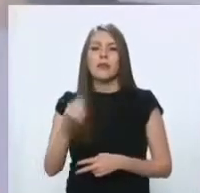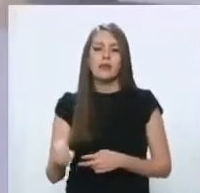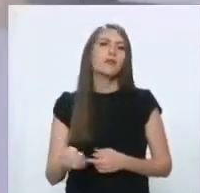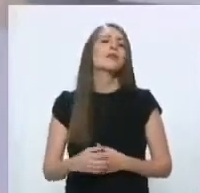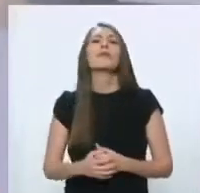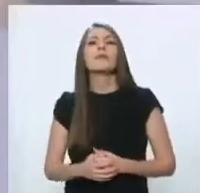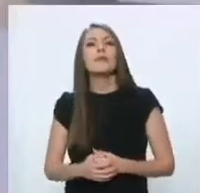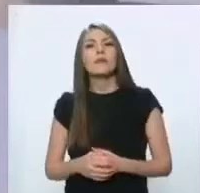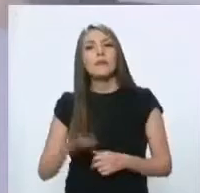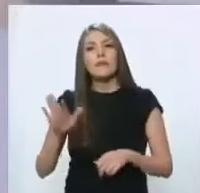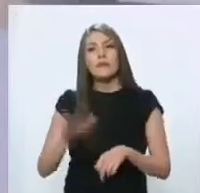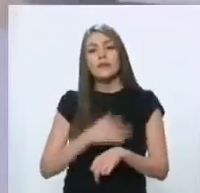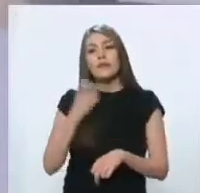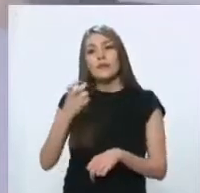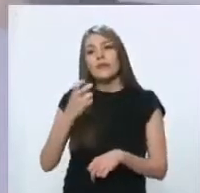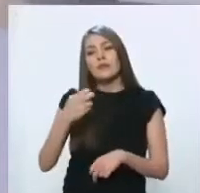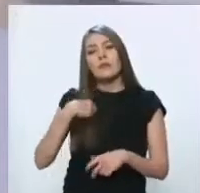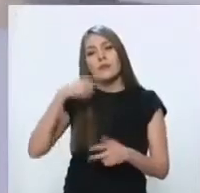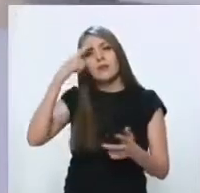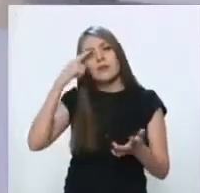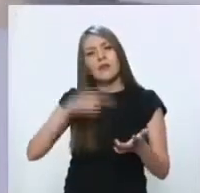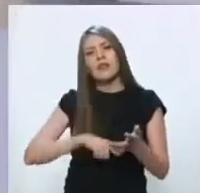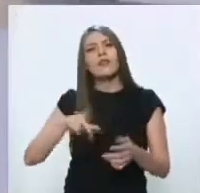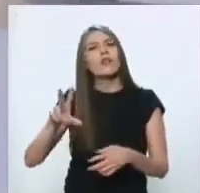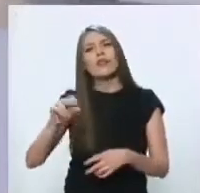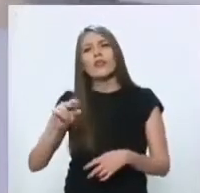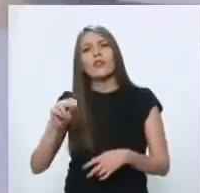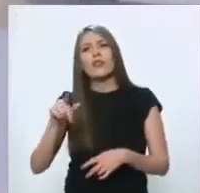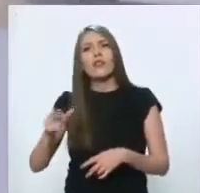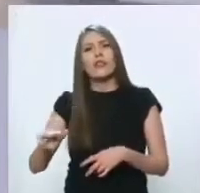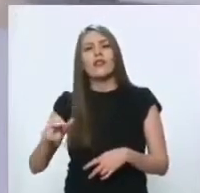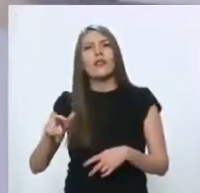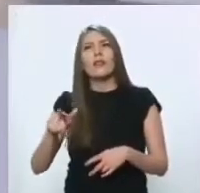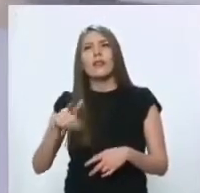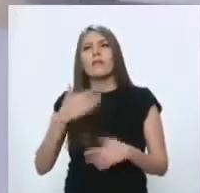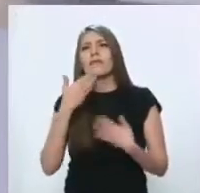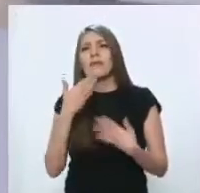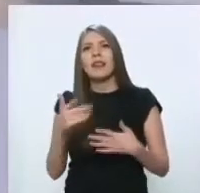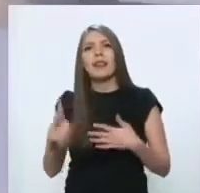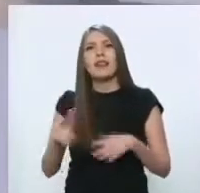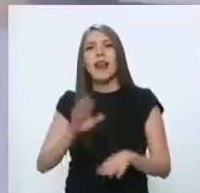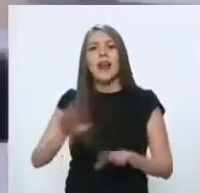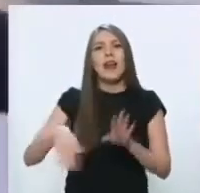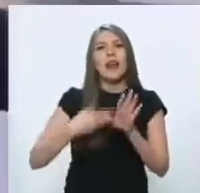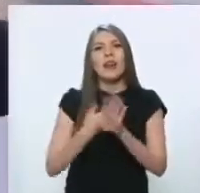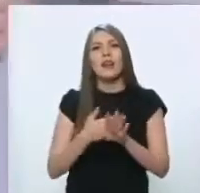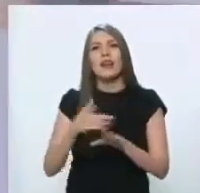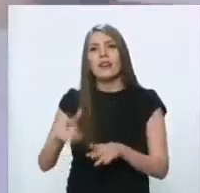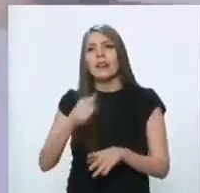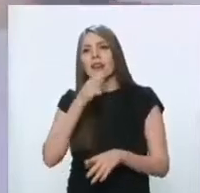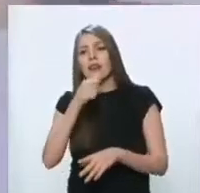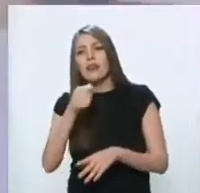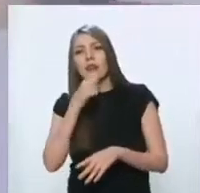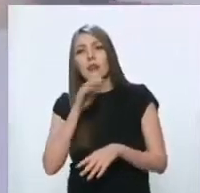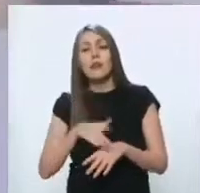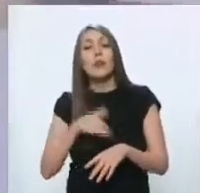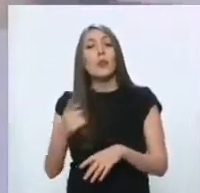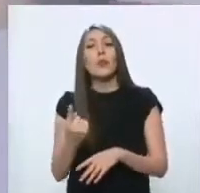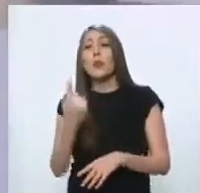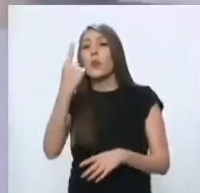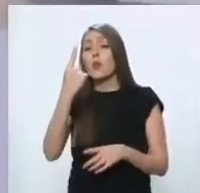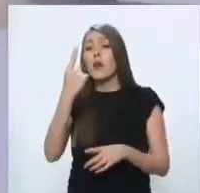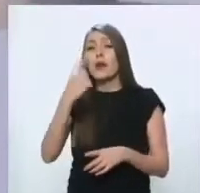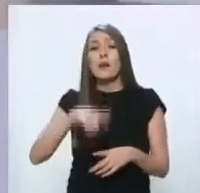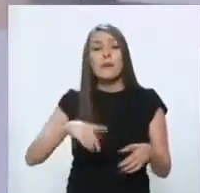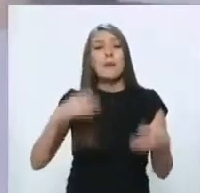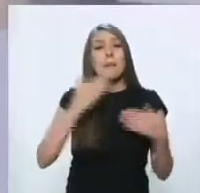eso creo que no le conviene este ataque a los medios de comunicación, porque es el único presidente en los tiempos recientes que ha